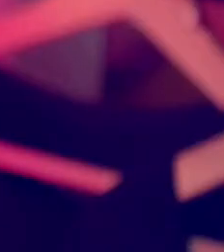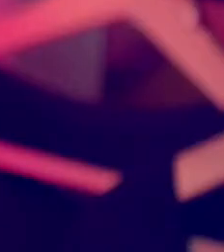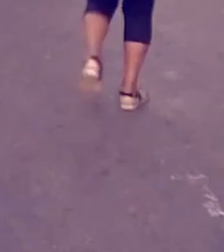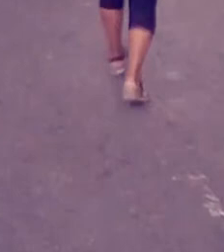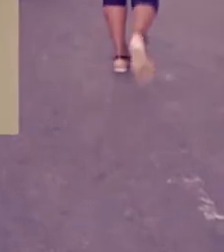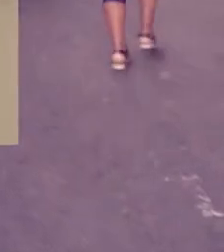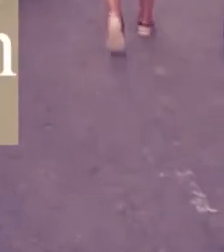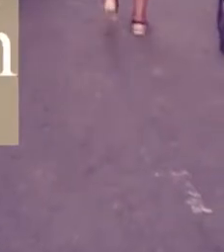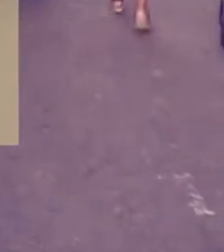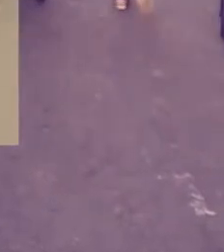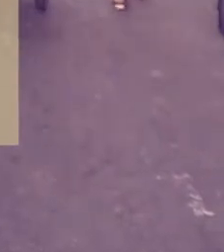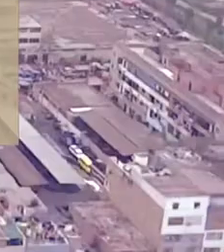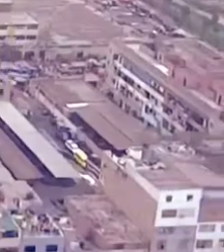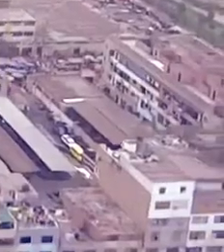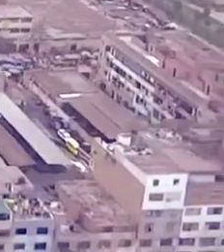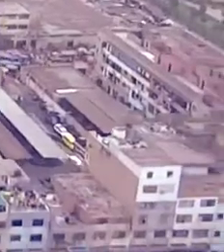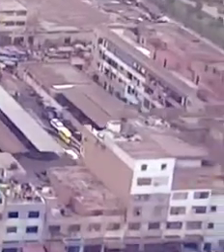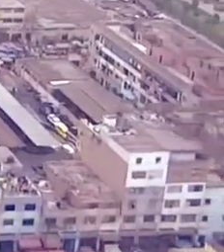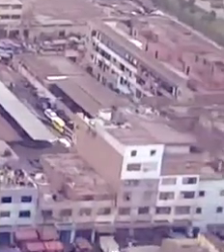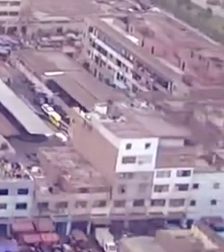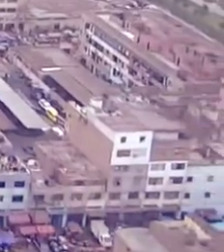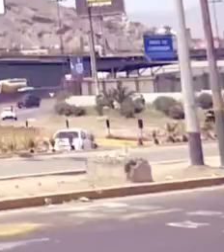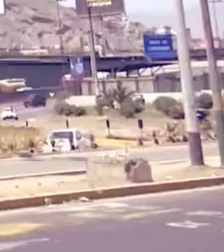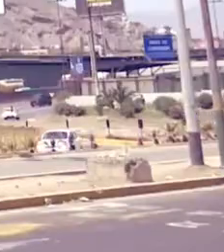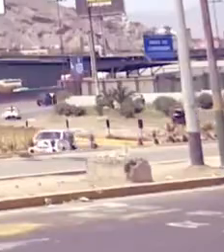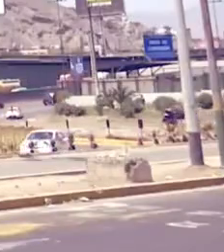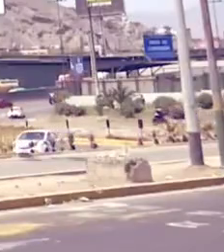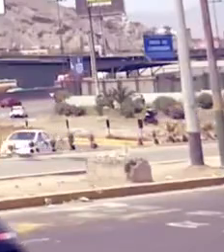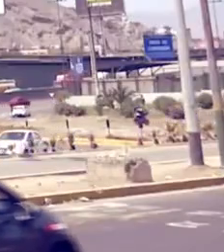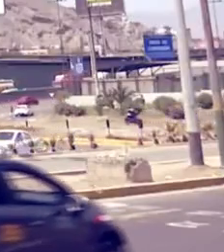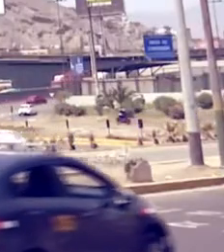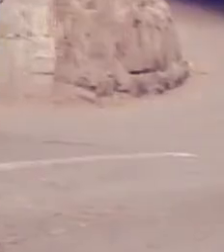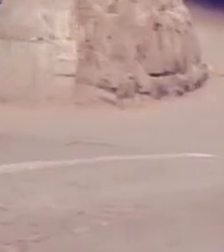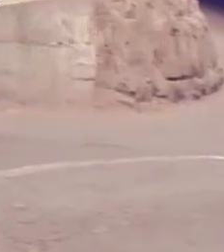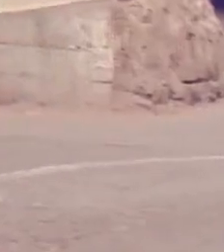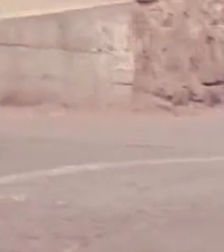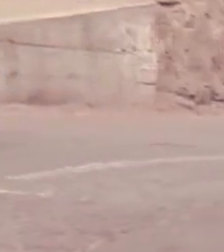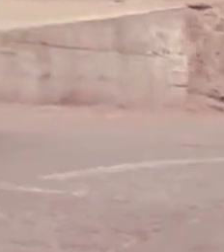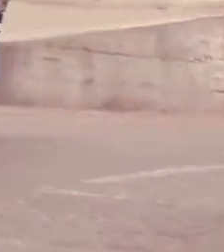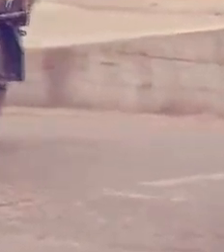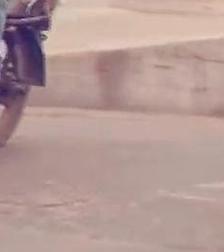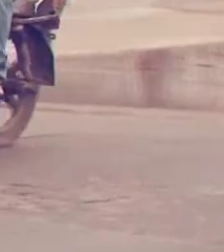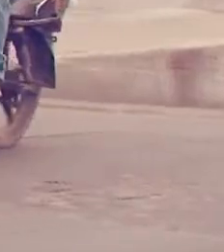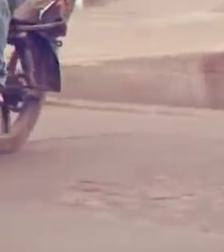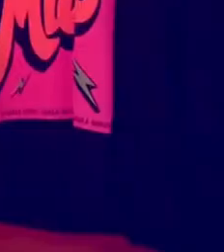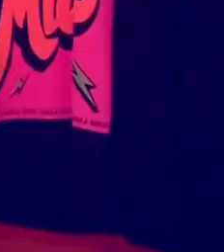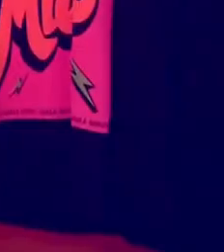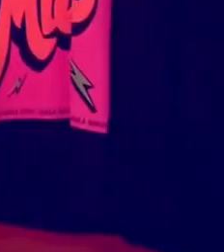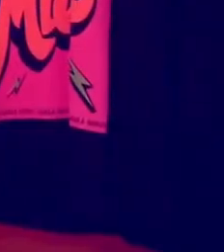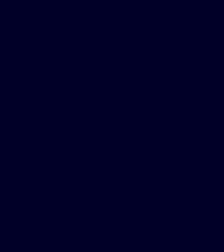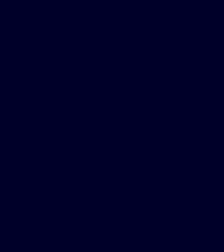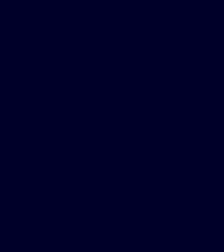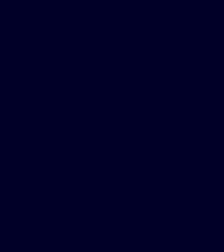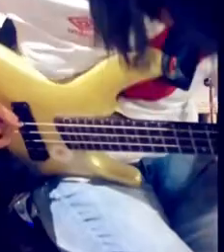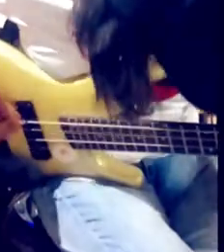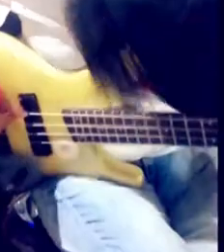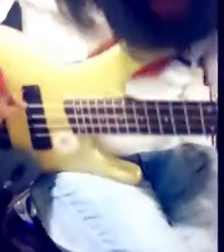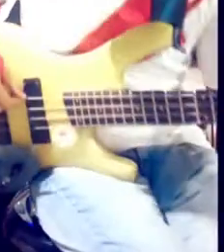Los chiches es básicamente el producto del migrante provinciano al tratar de adaptarse a una ciudad que no quería estar preparada para